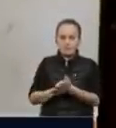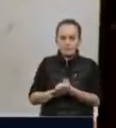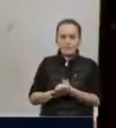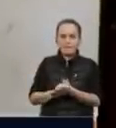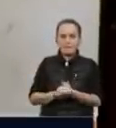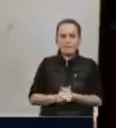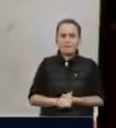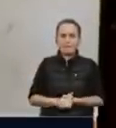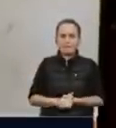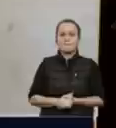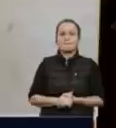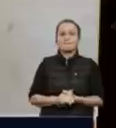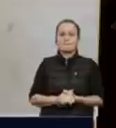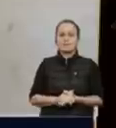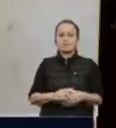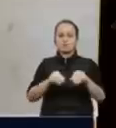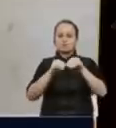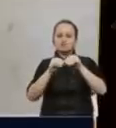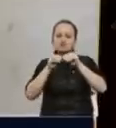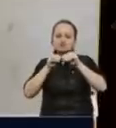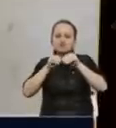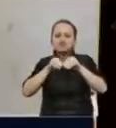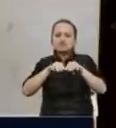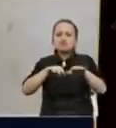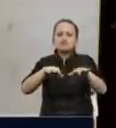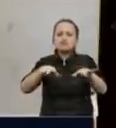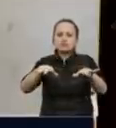para difundir